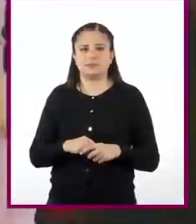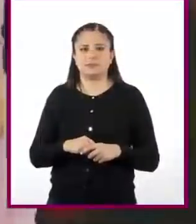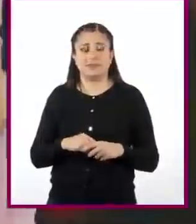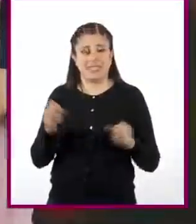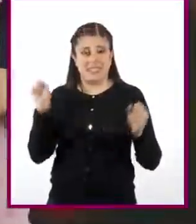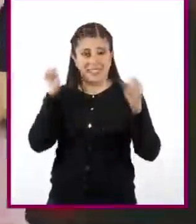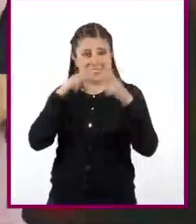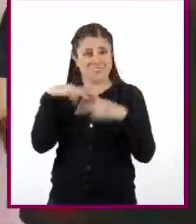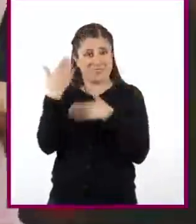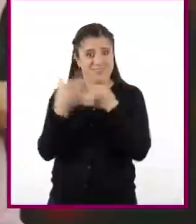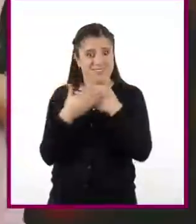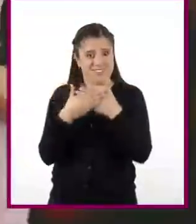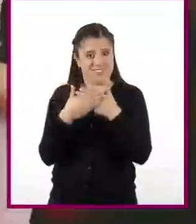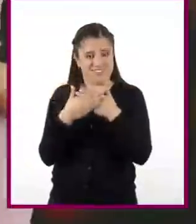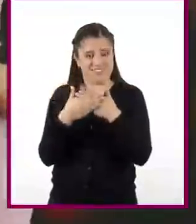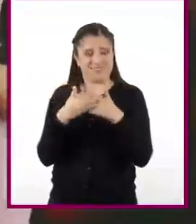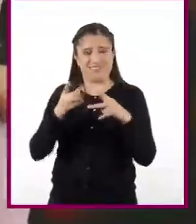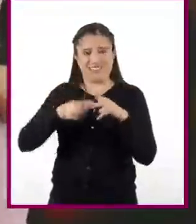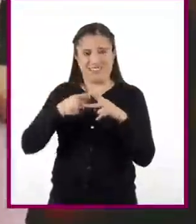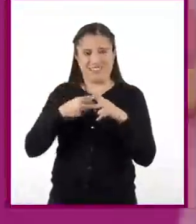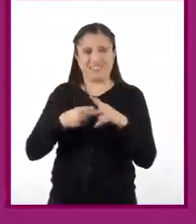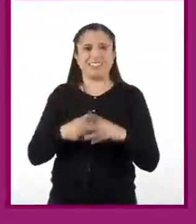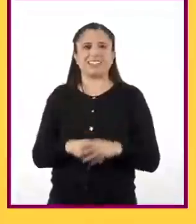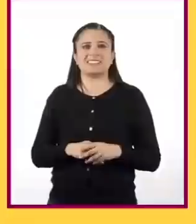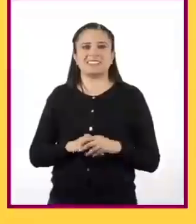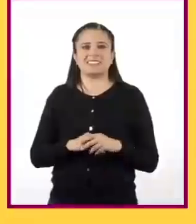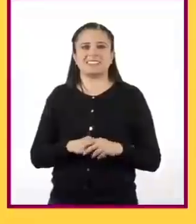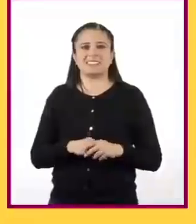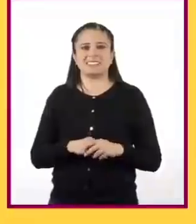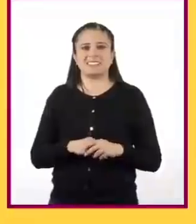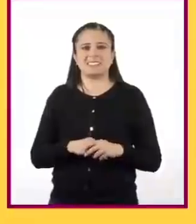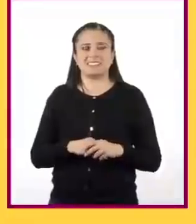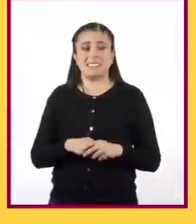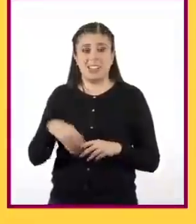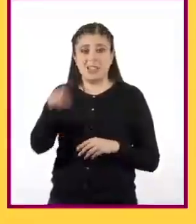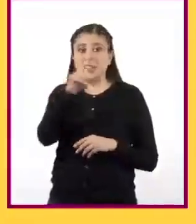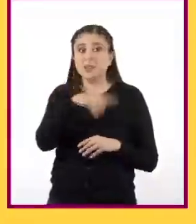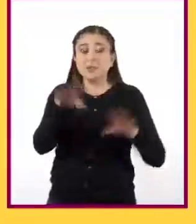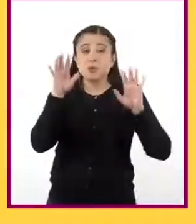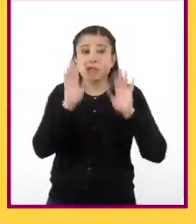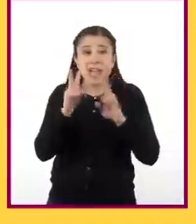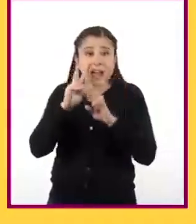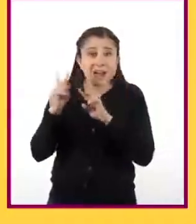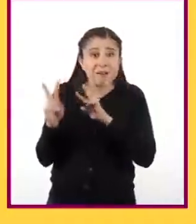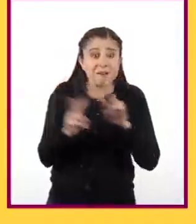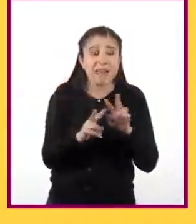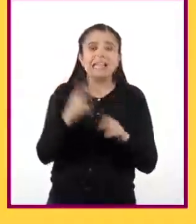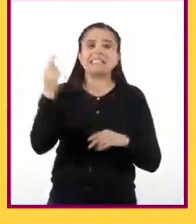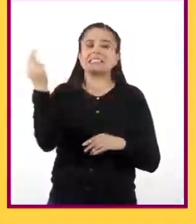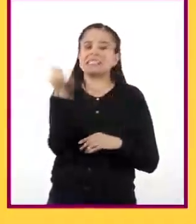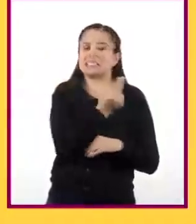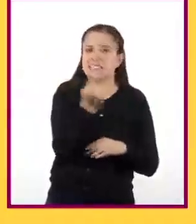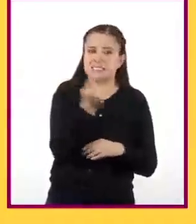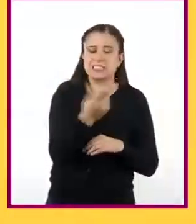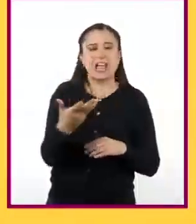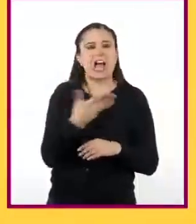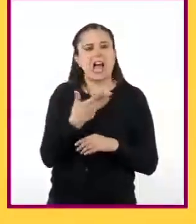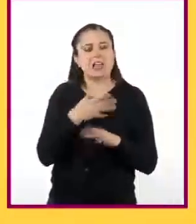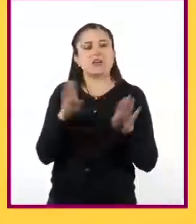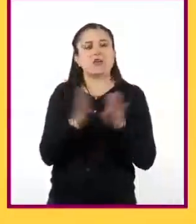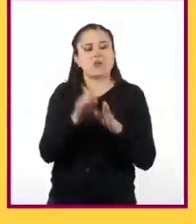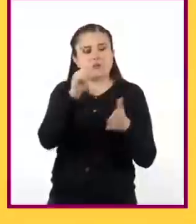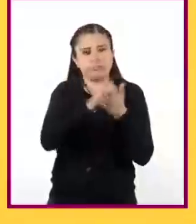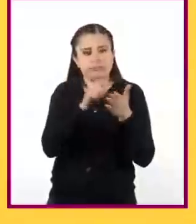Nos vemos en el próximo blog de las matemáticas. Como pudimos darnos cuenta, es necesario tener un hecho en